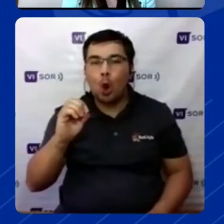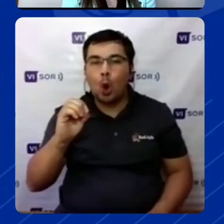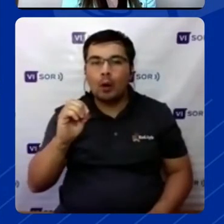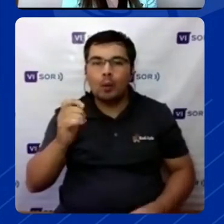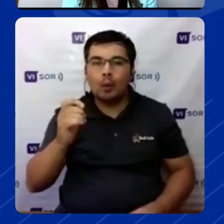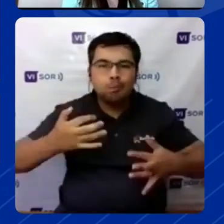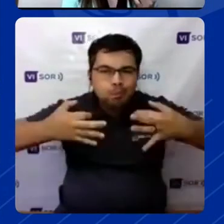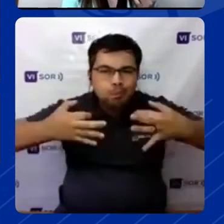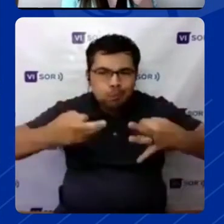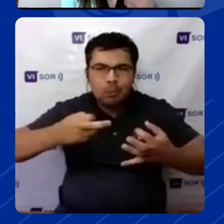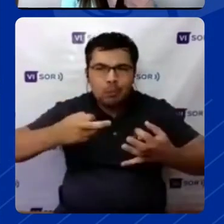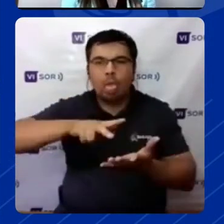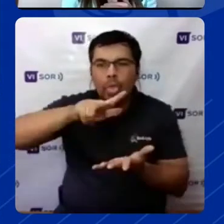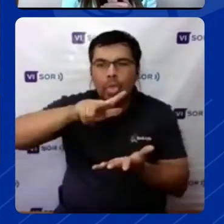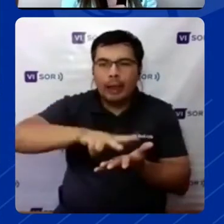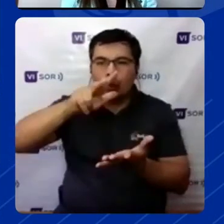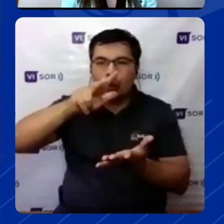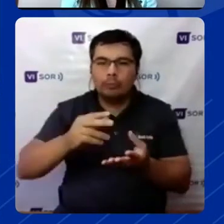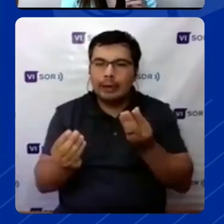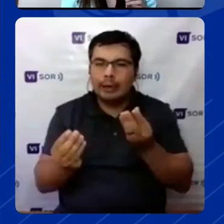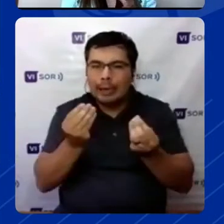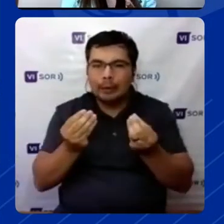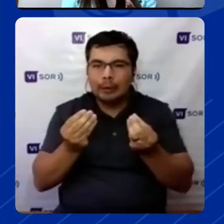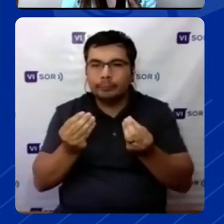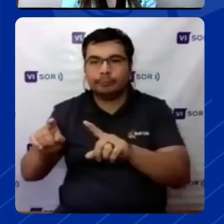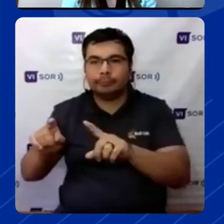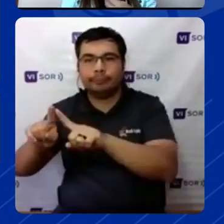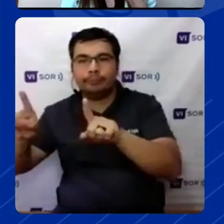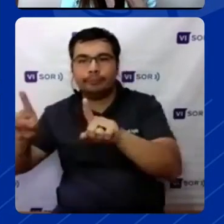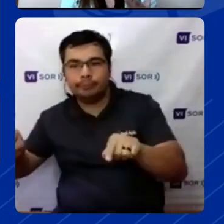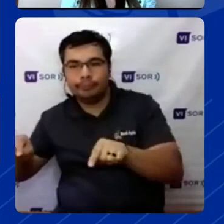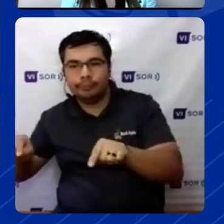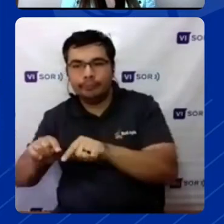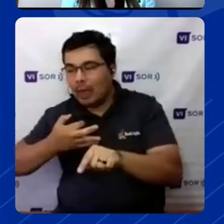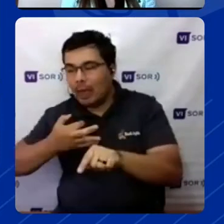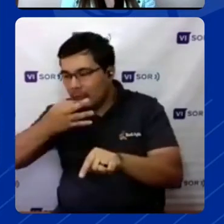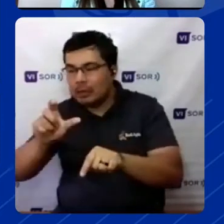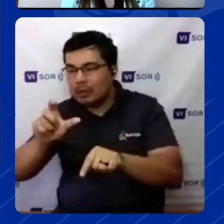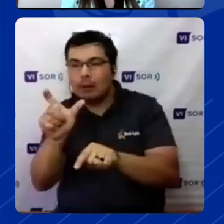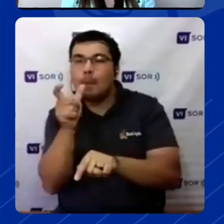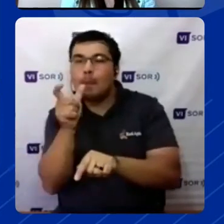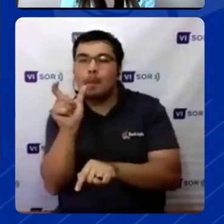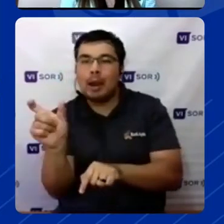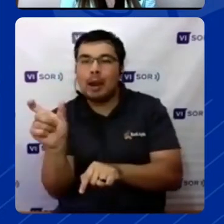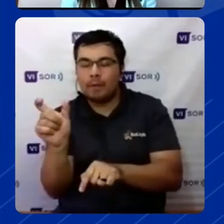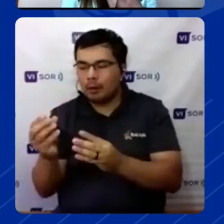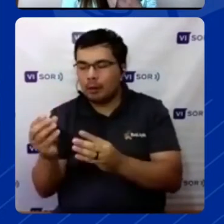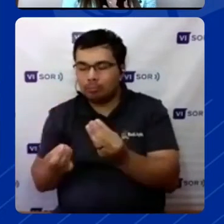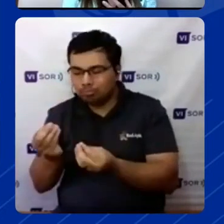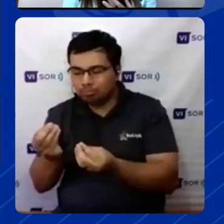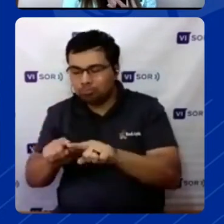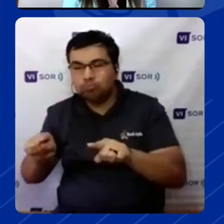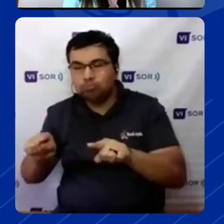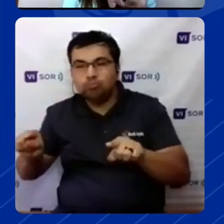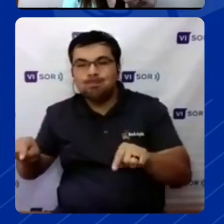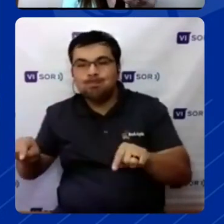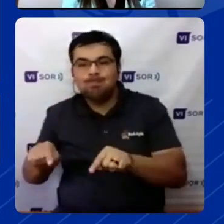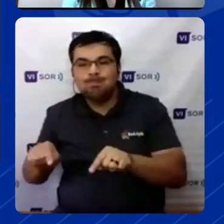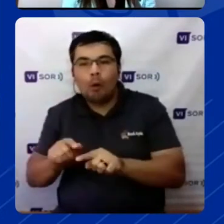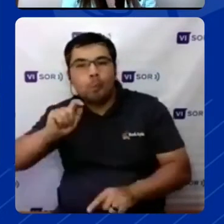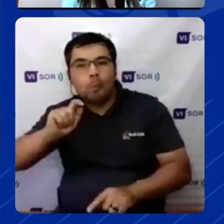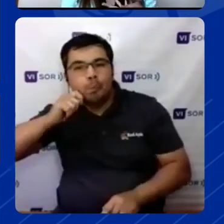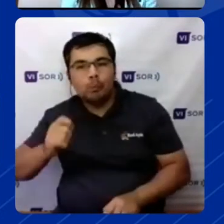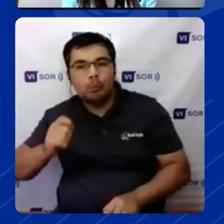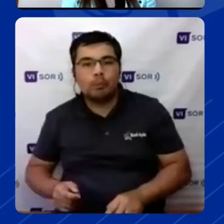del texto. Y también, ¿qué nos pasó? Cuando se hablaba de, por ejemplo, las libertades de las personas, de los validadores nació decirnos también